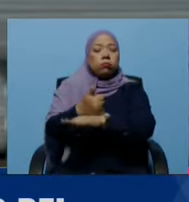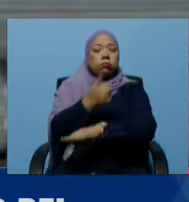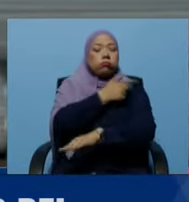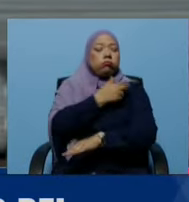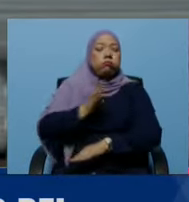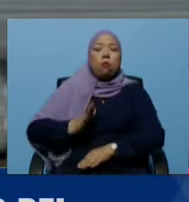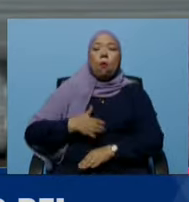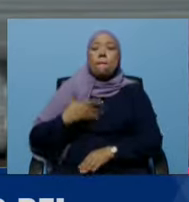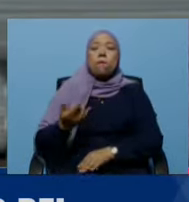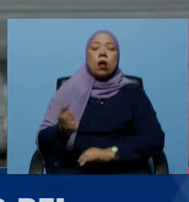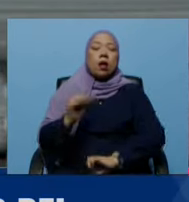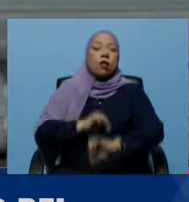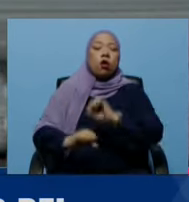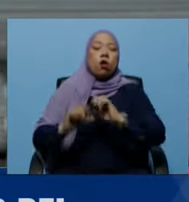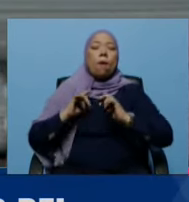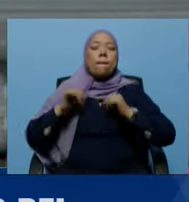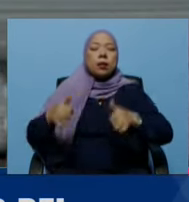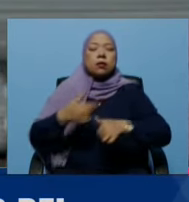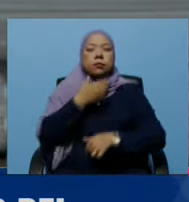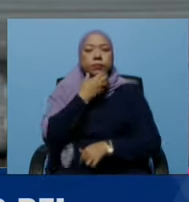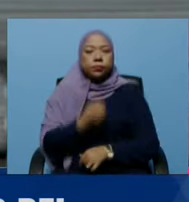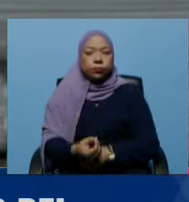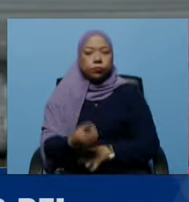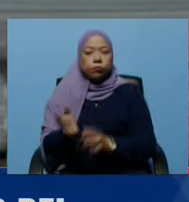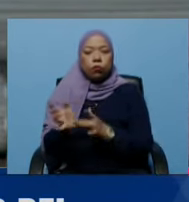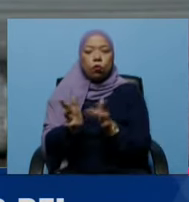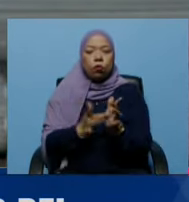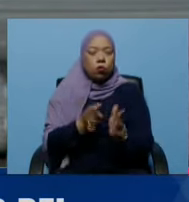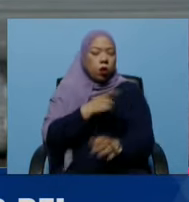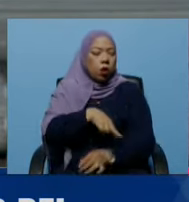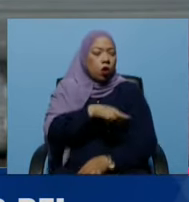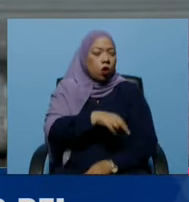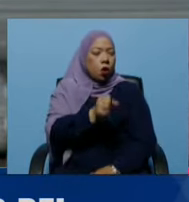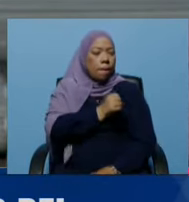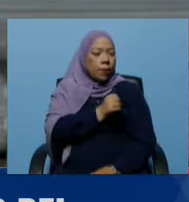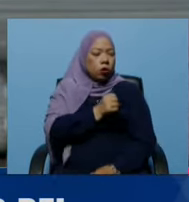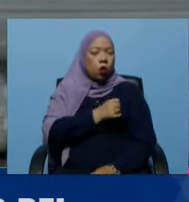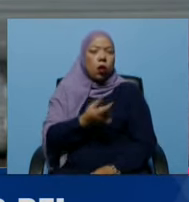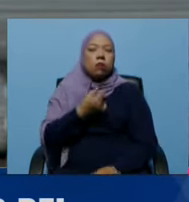la Navidad, que esa autoridad solo lo tienen los señores con sotana.